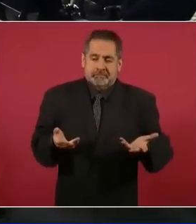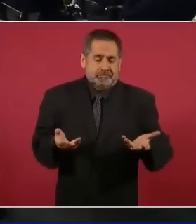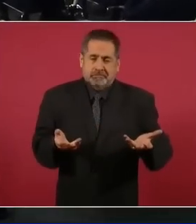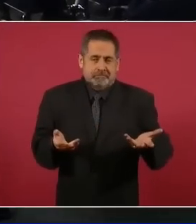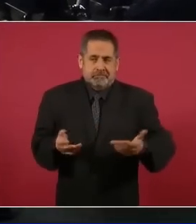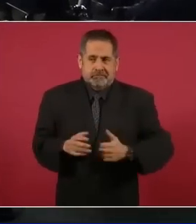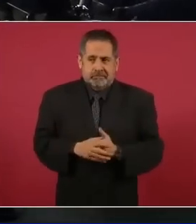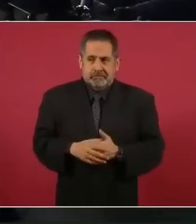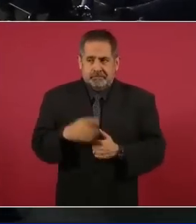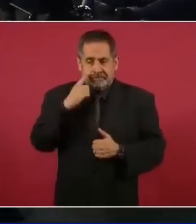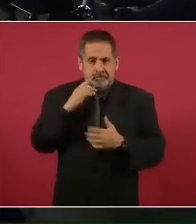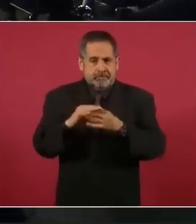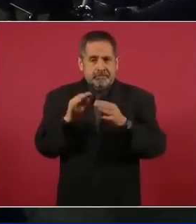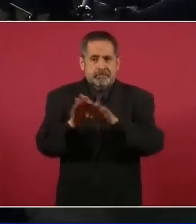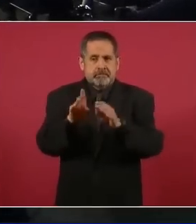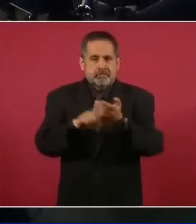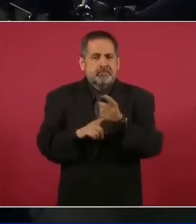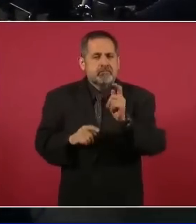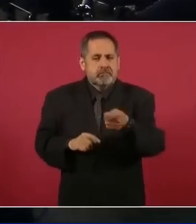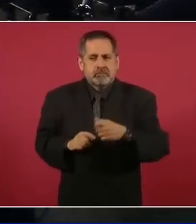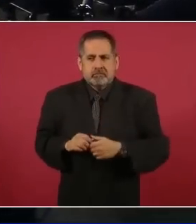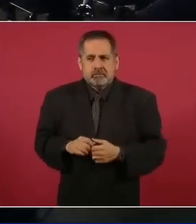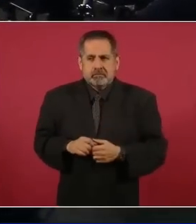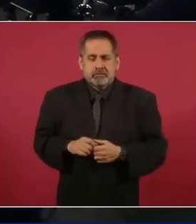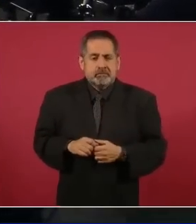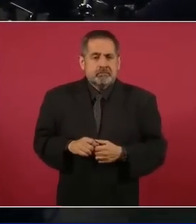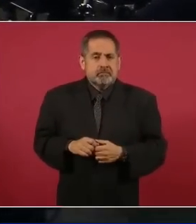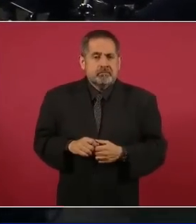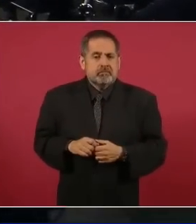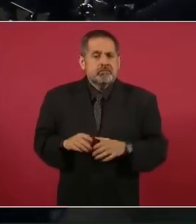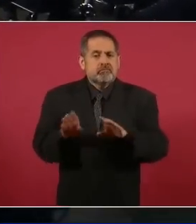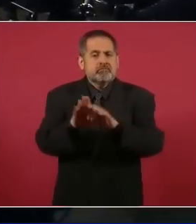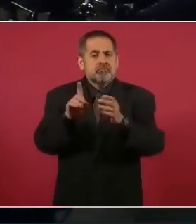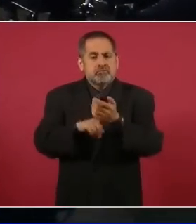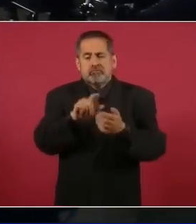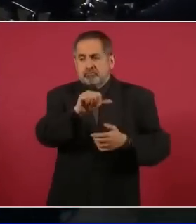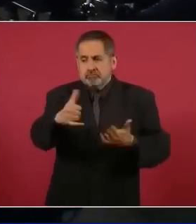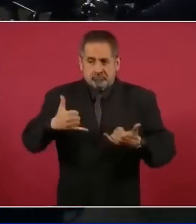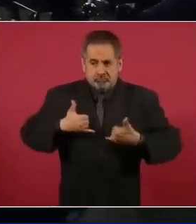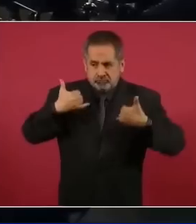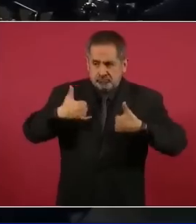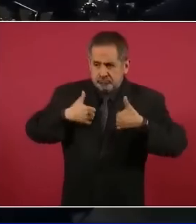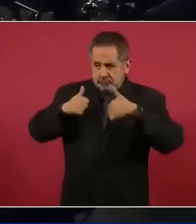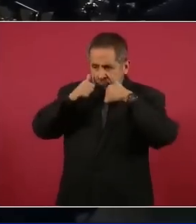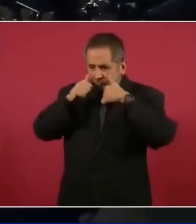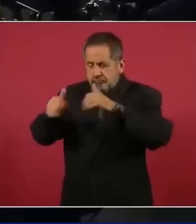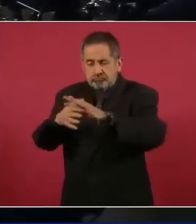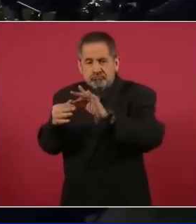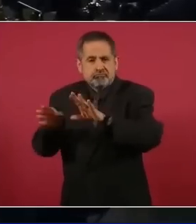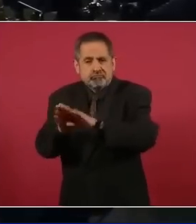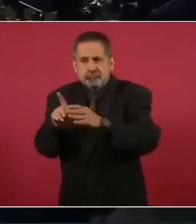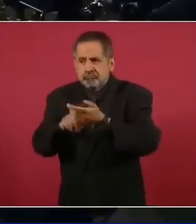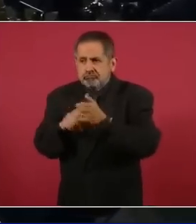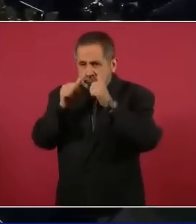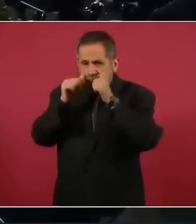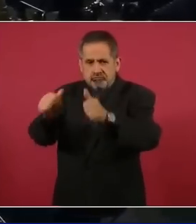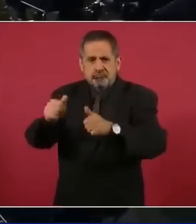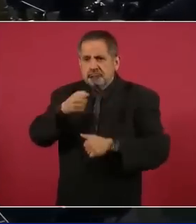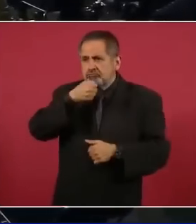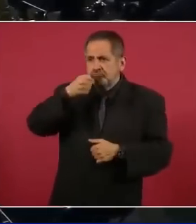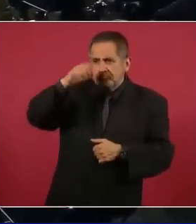Mira cómo se atendía a los jóvenes. Mira cómo se atendía a los adultos